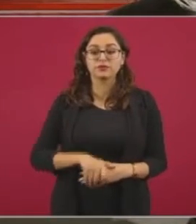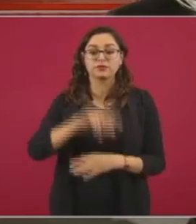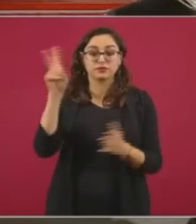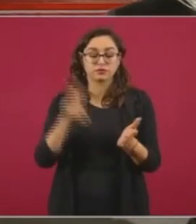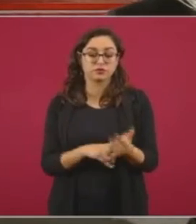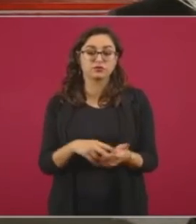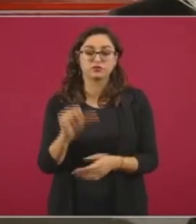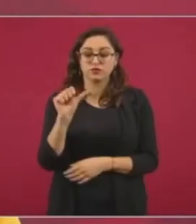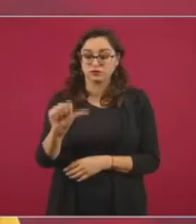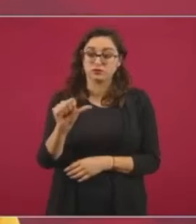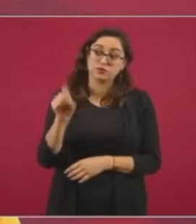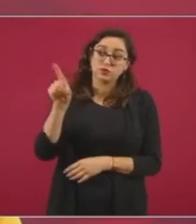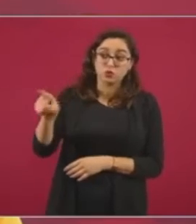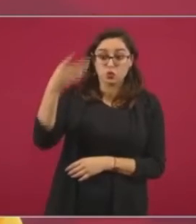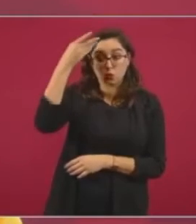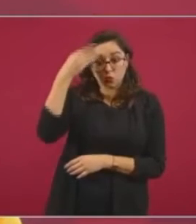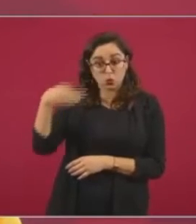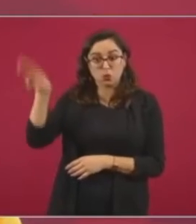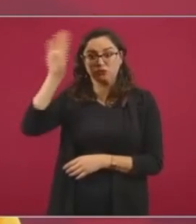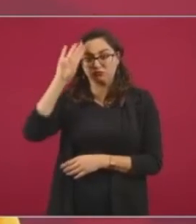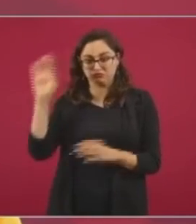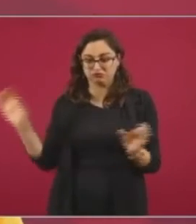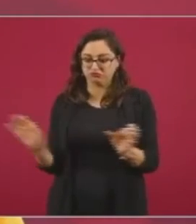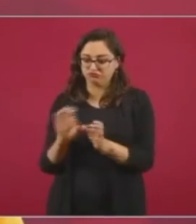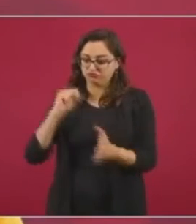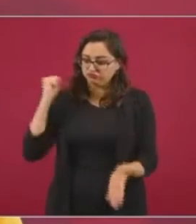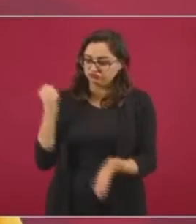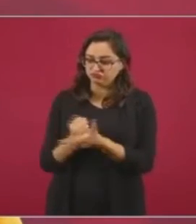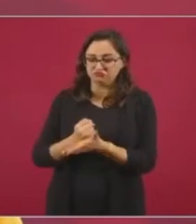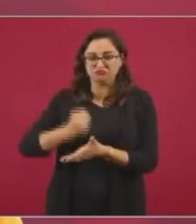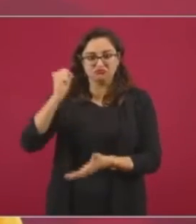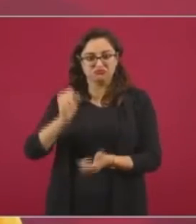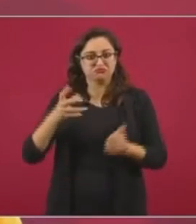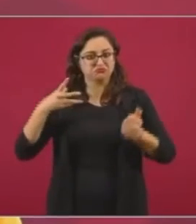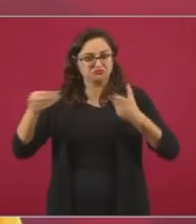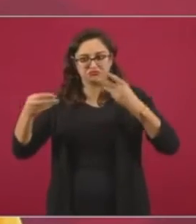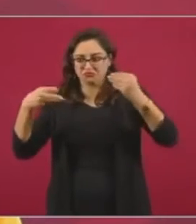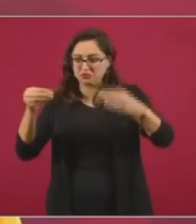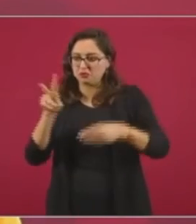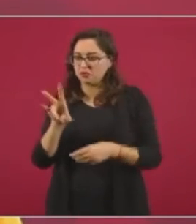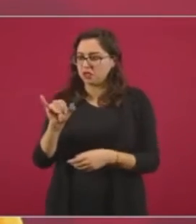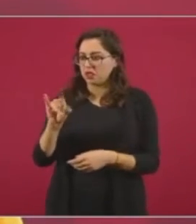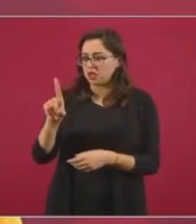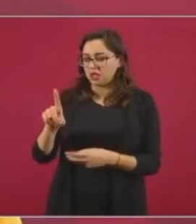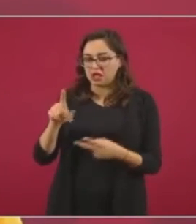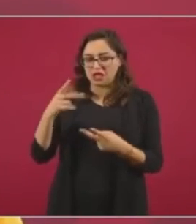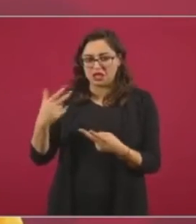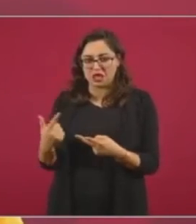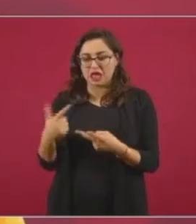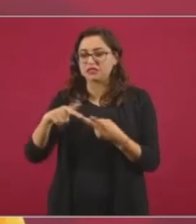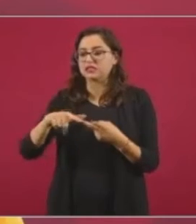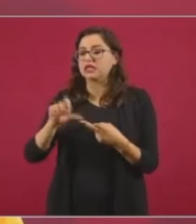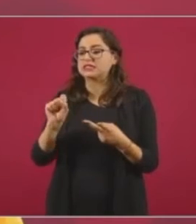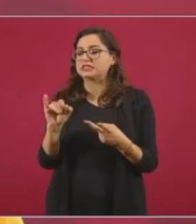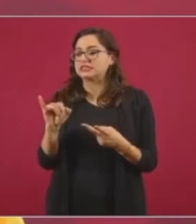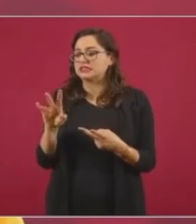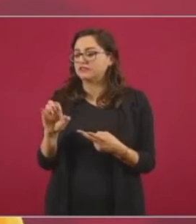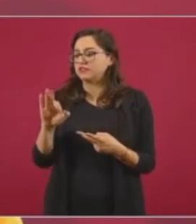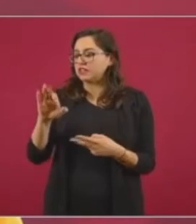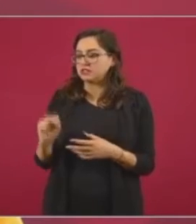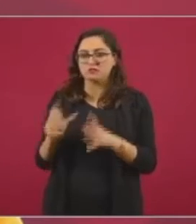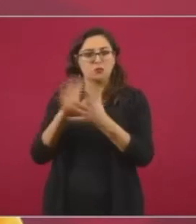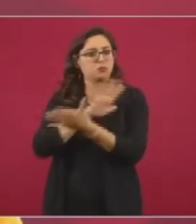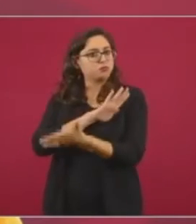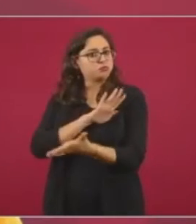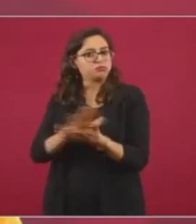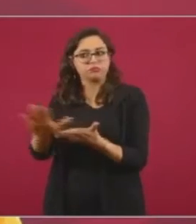2016, Cuba fue el primer país del mundo en certificar la eliminación de la transmisión del VIH y la sífilis congénita. Más de 8